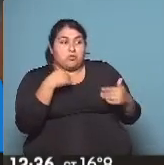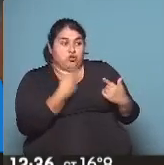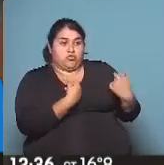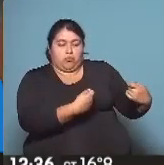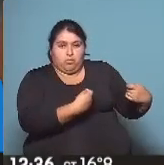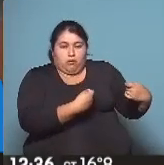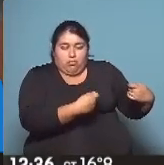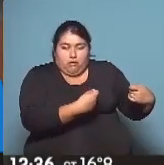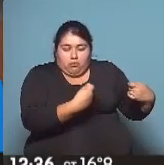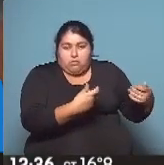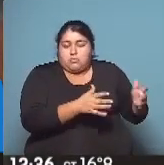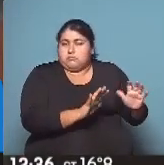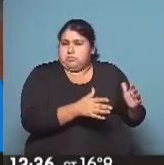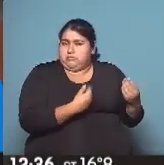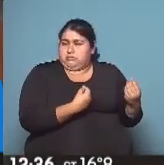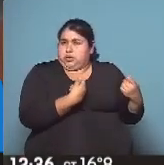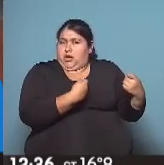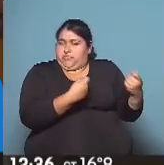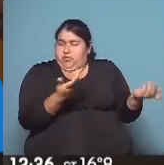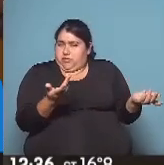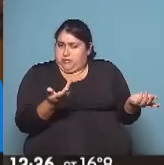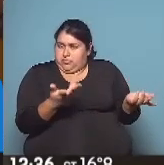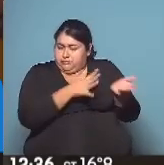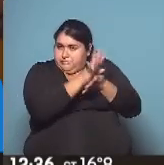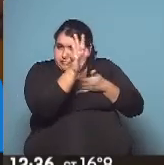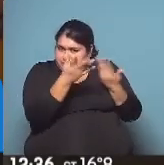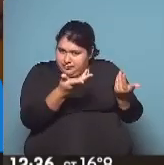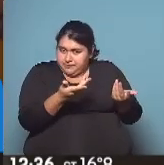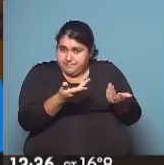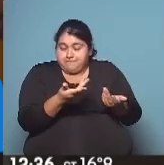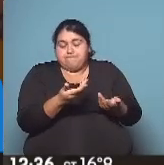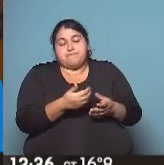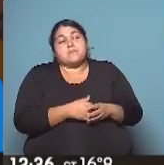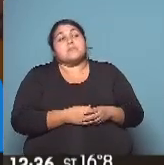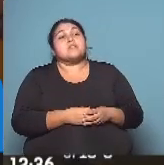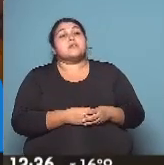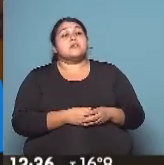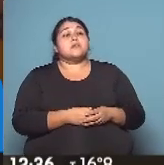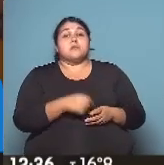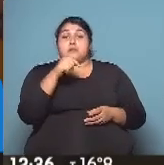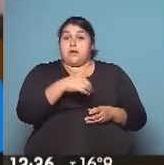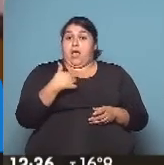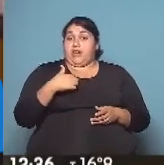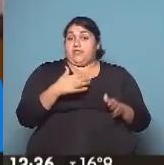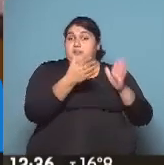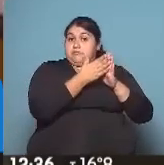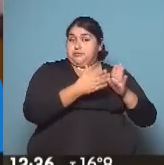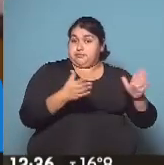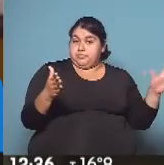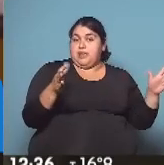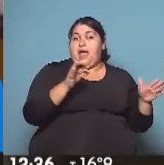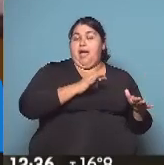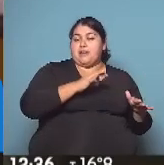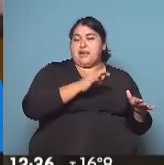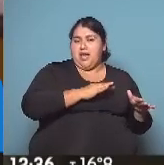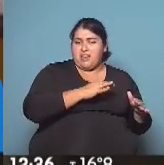que entra, o sea, es sí, como en una casa. parte, digamos, la norma en Argentina a lo largo de los años y todo Mm. tipo de gobiernos sacando